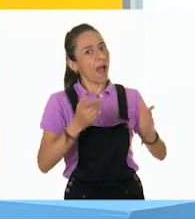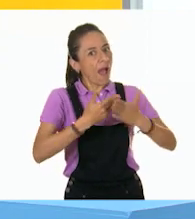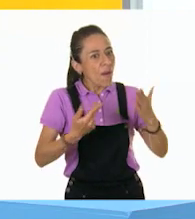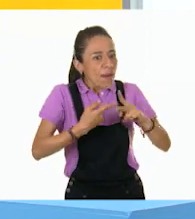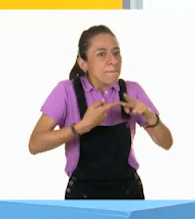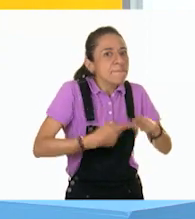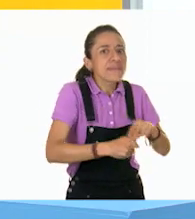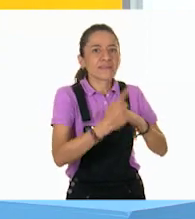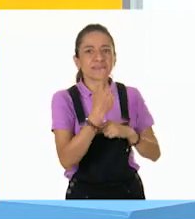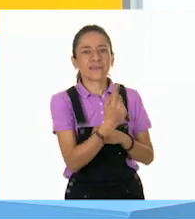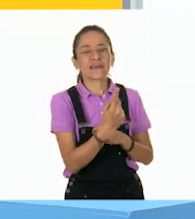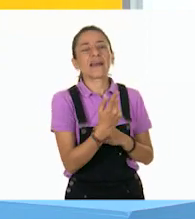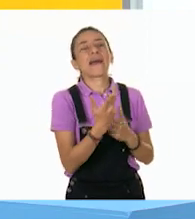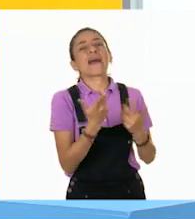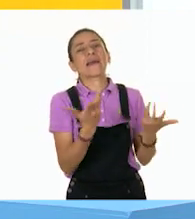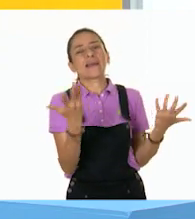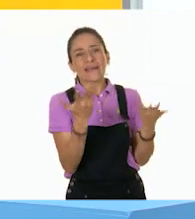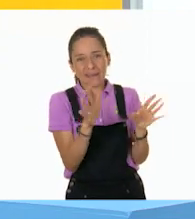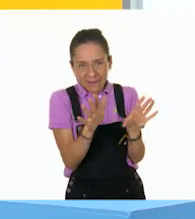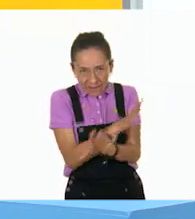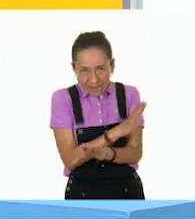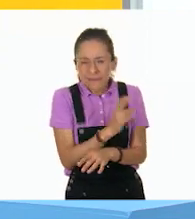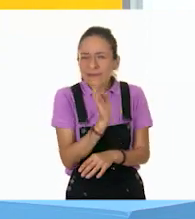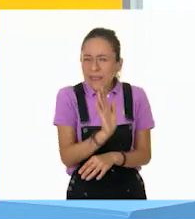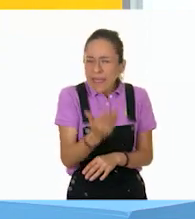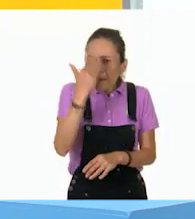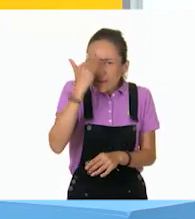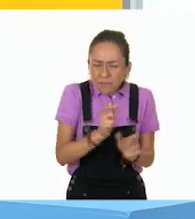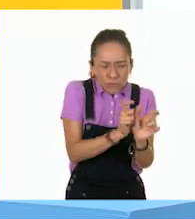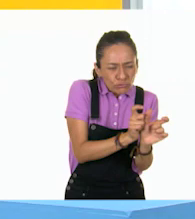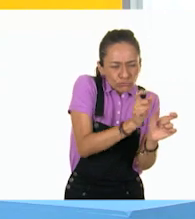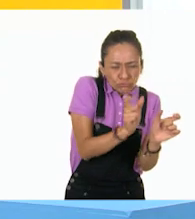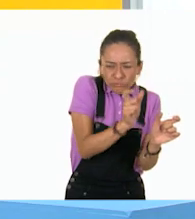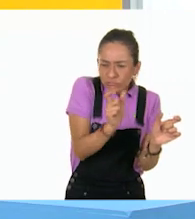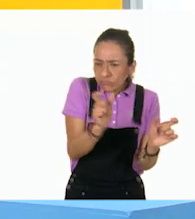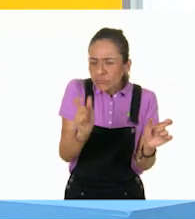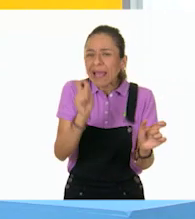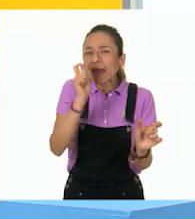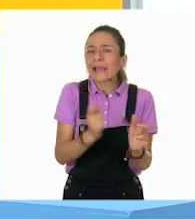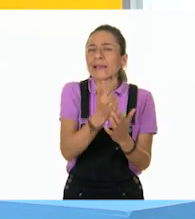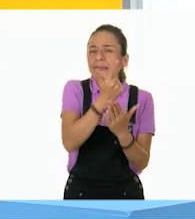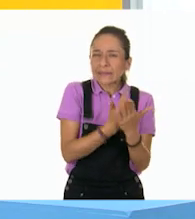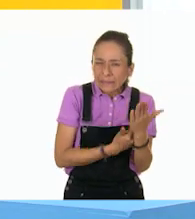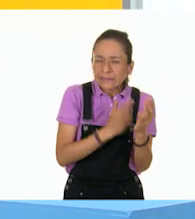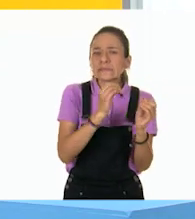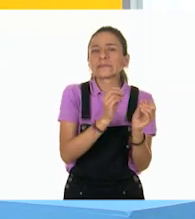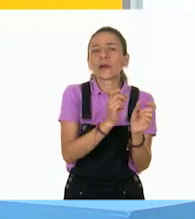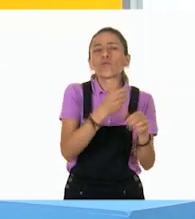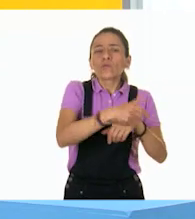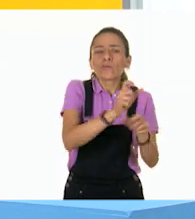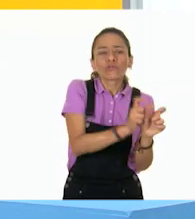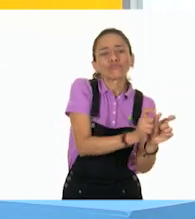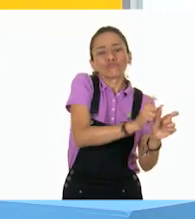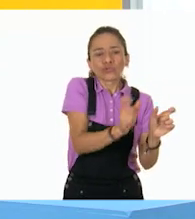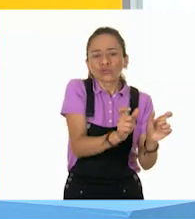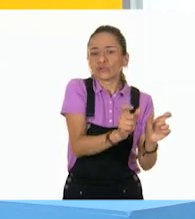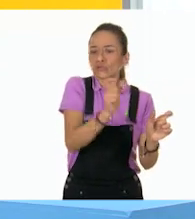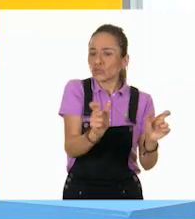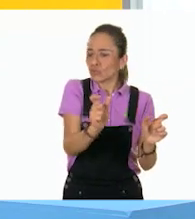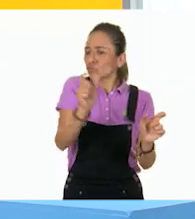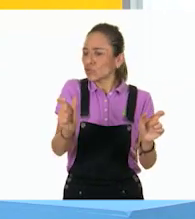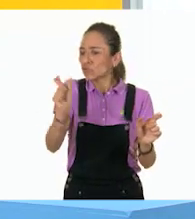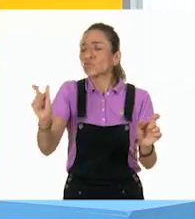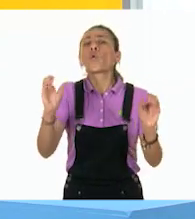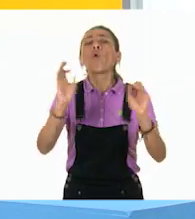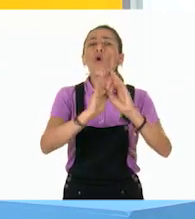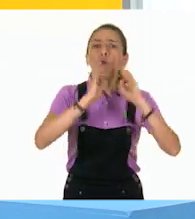hemos recordado que las sucesiones son listas o secuencias de números o figuras que representan alguna regla